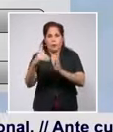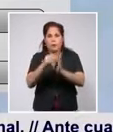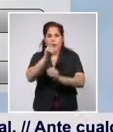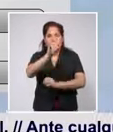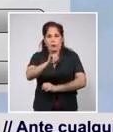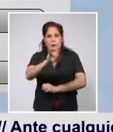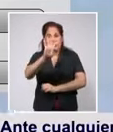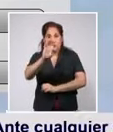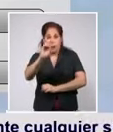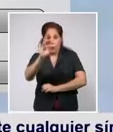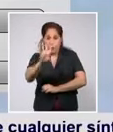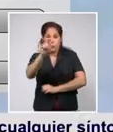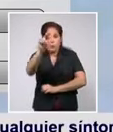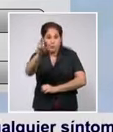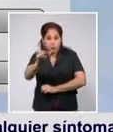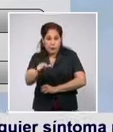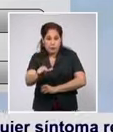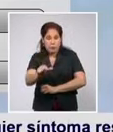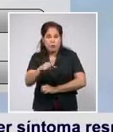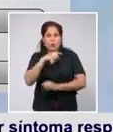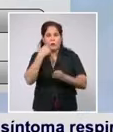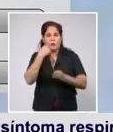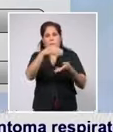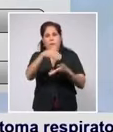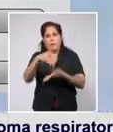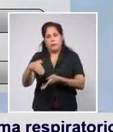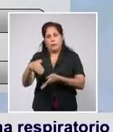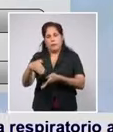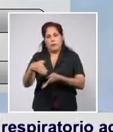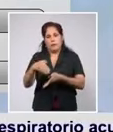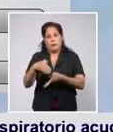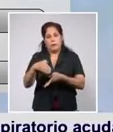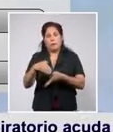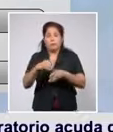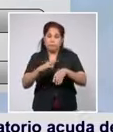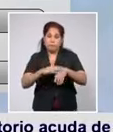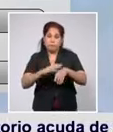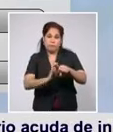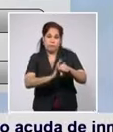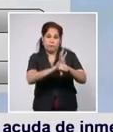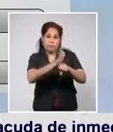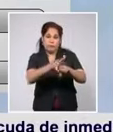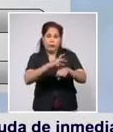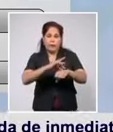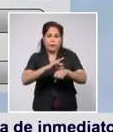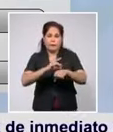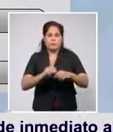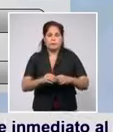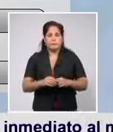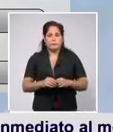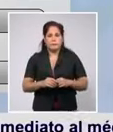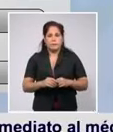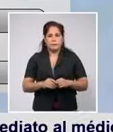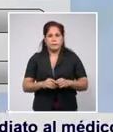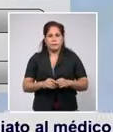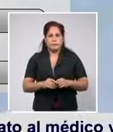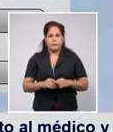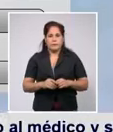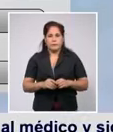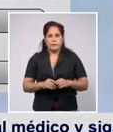1.321.904 personas que han perdido la vida como consecuencia de esta enfermedad en la región